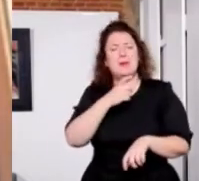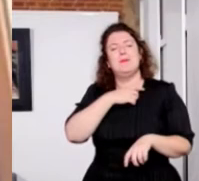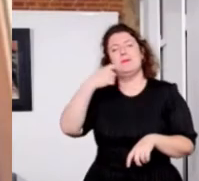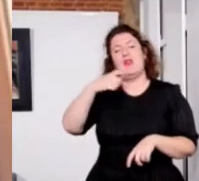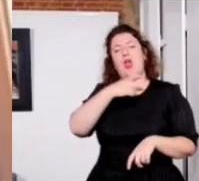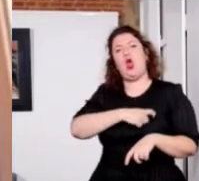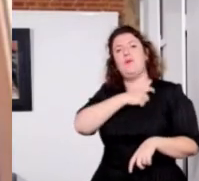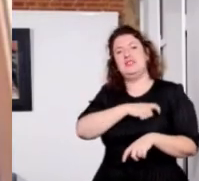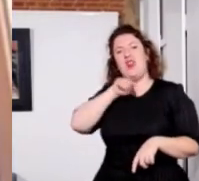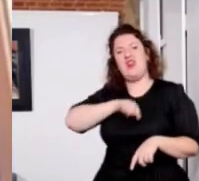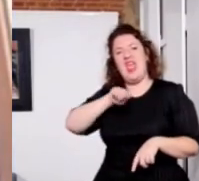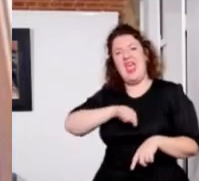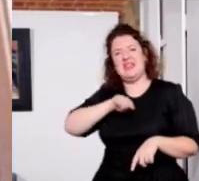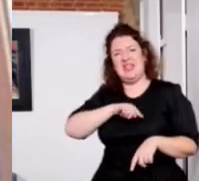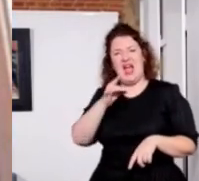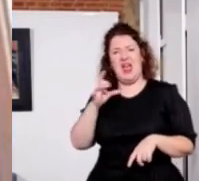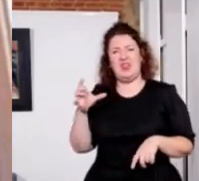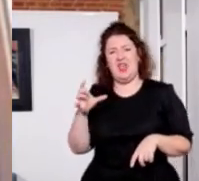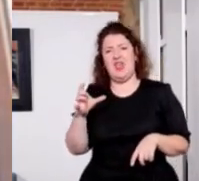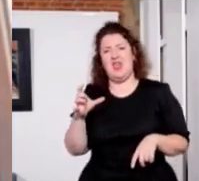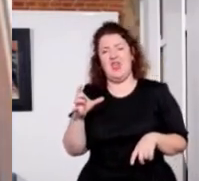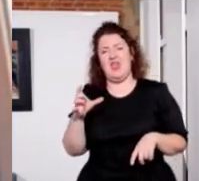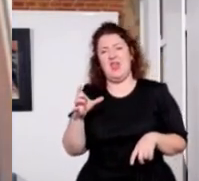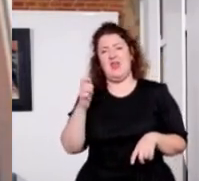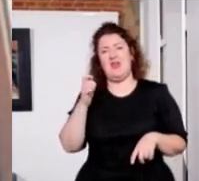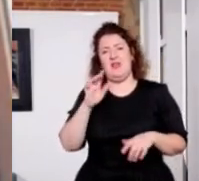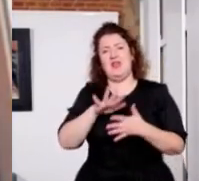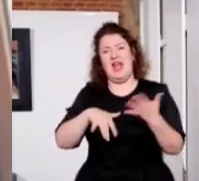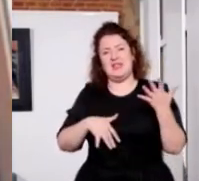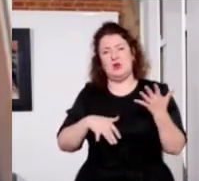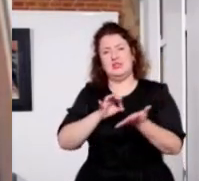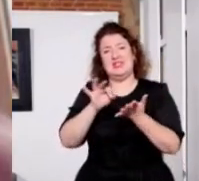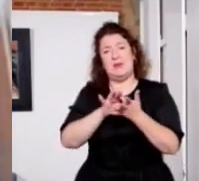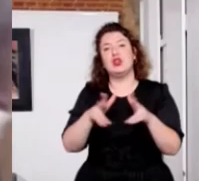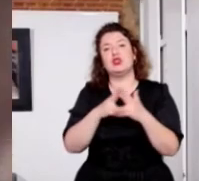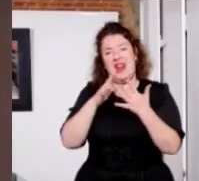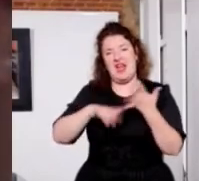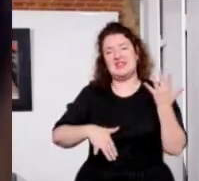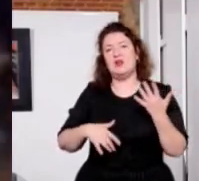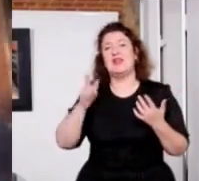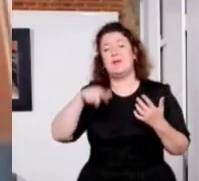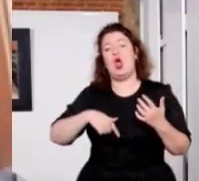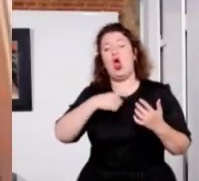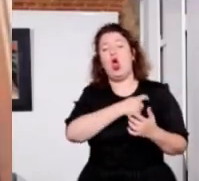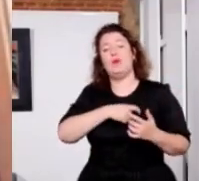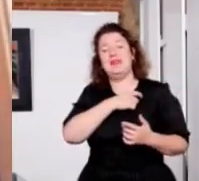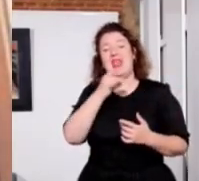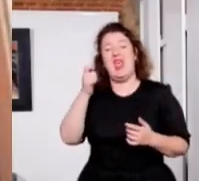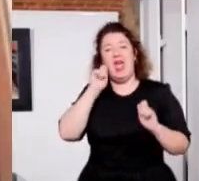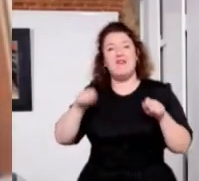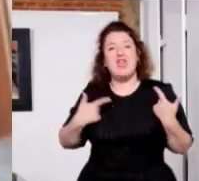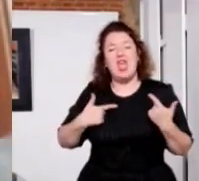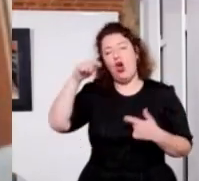Sociales de Cataluña. Es vocal del Comité de Bioética y también de la investigación, Comité de